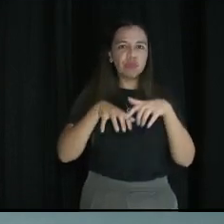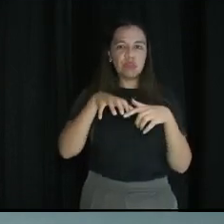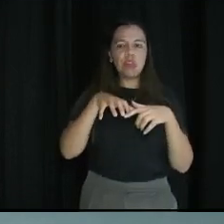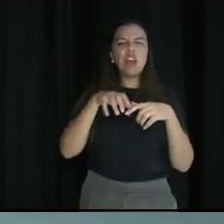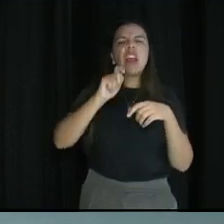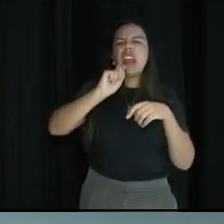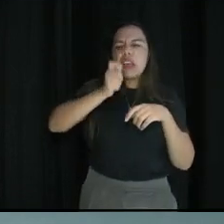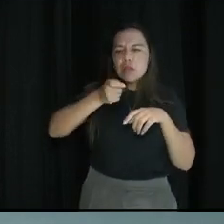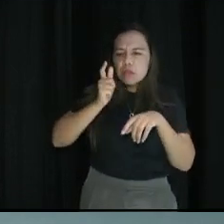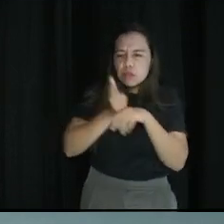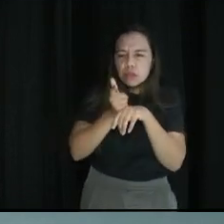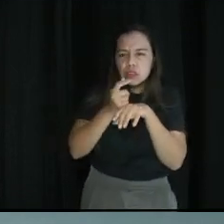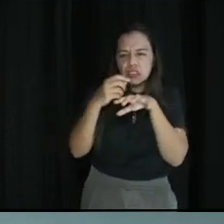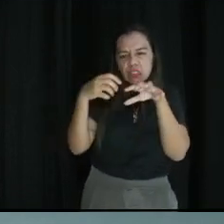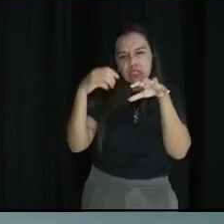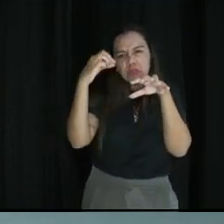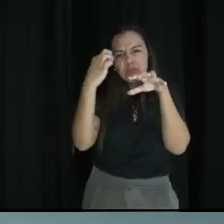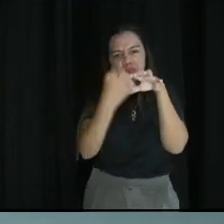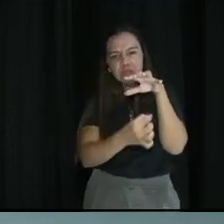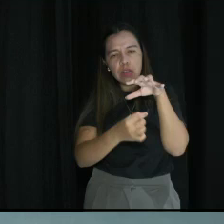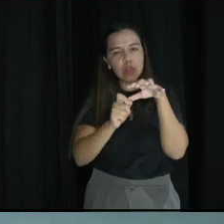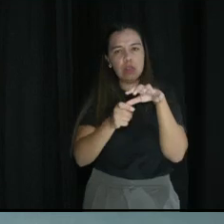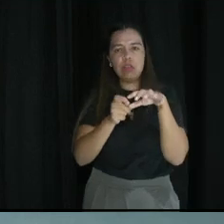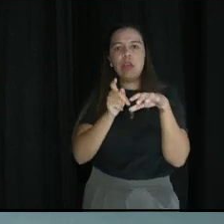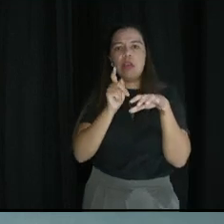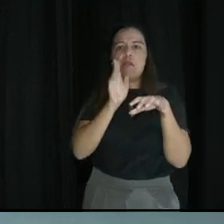señal de maltrato animal.